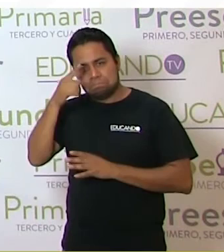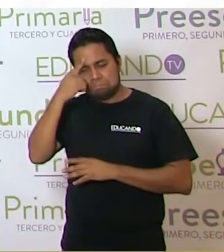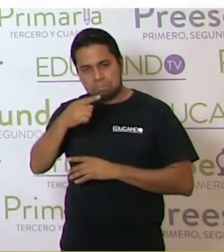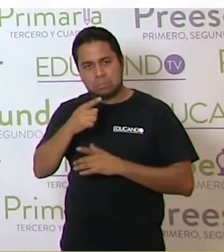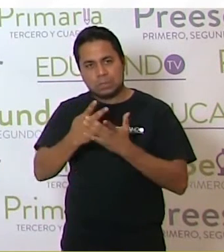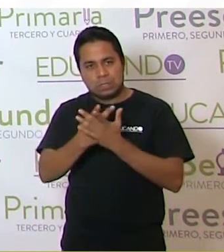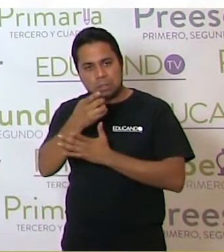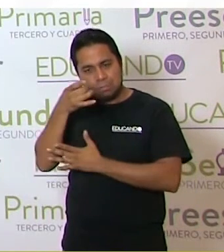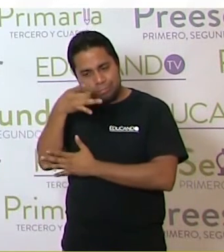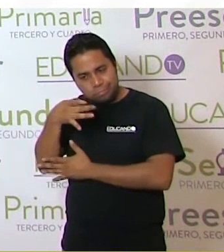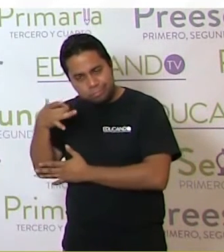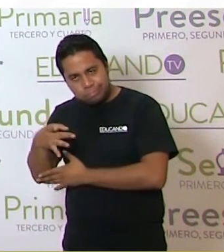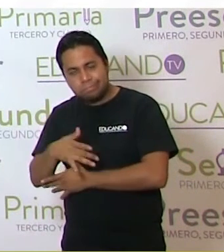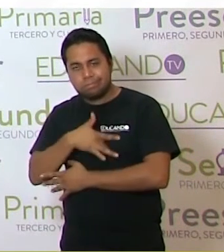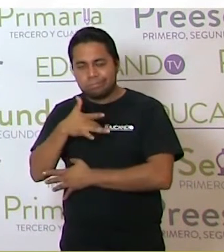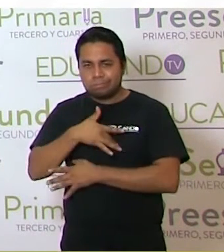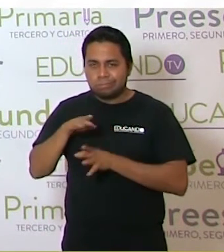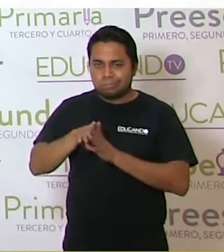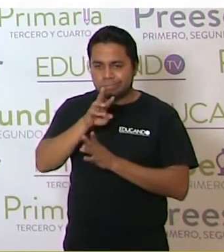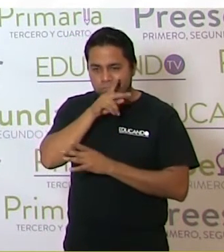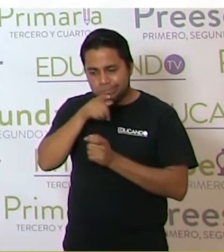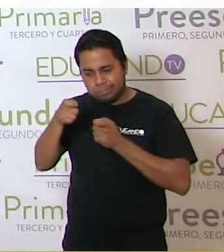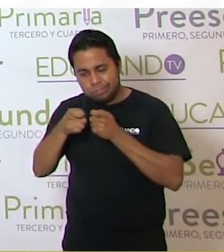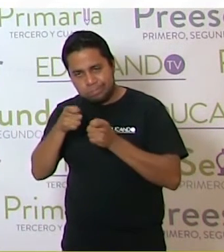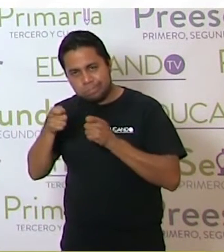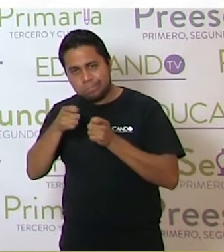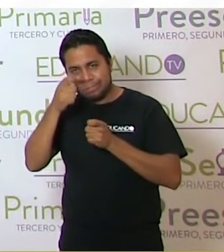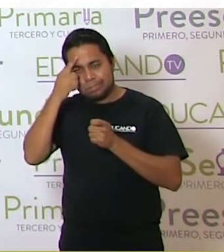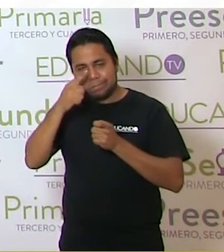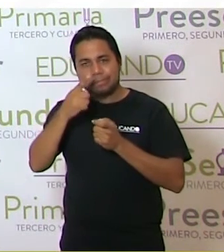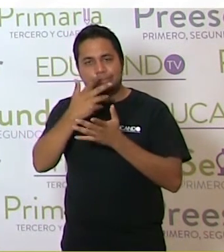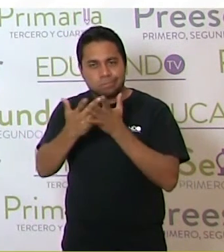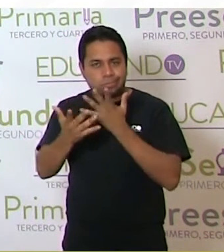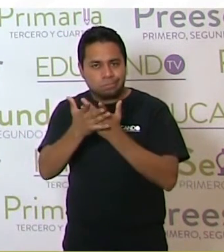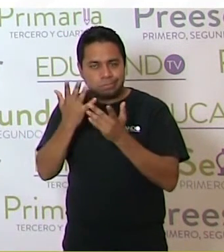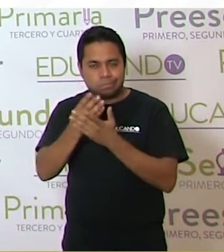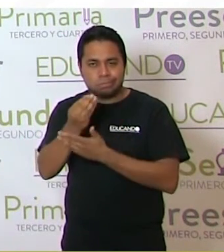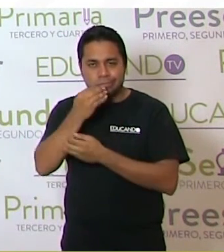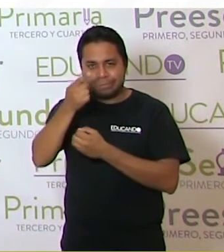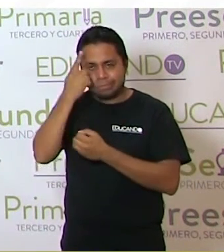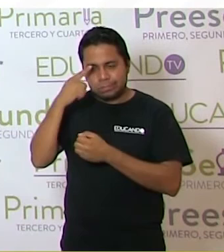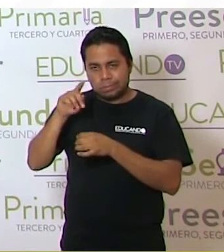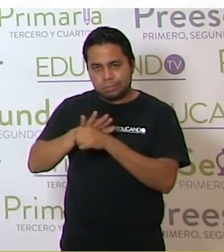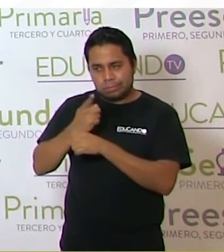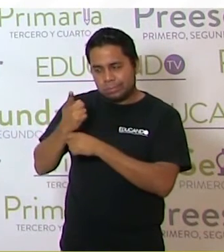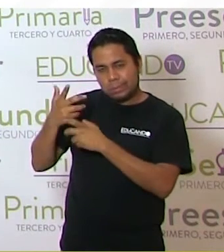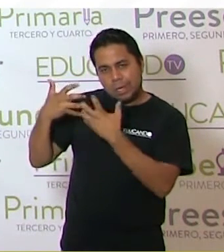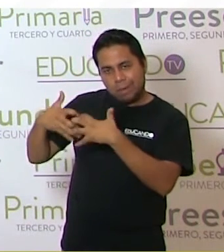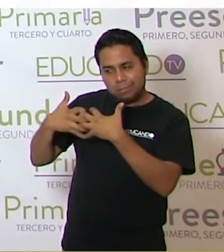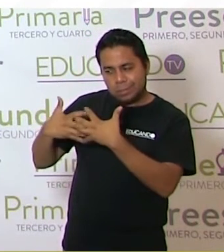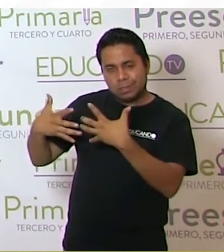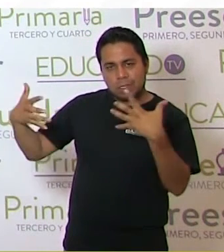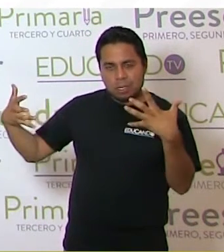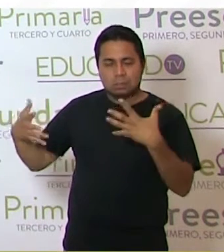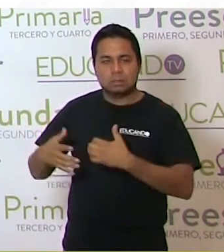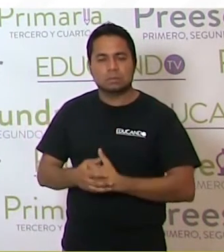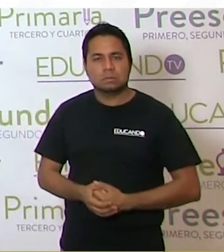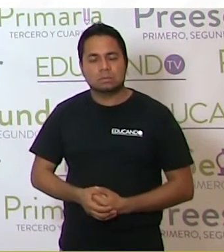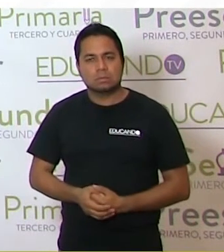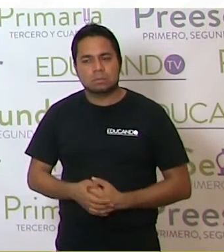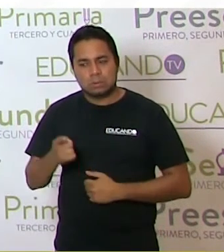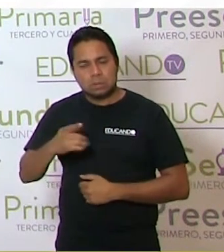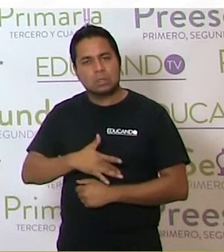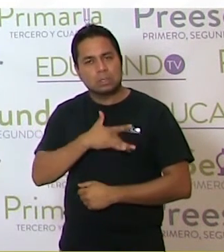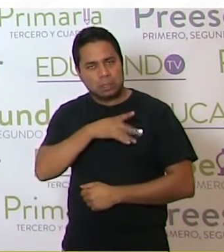biodiversidad y el control de la producción de alimentos por parte de las grandes corporaciones están